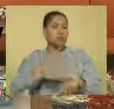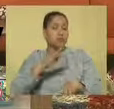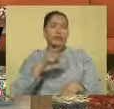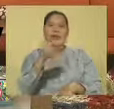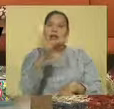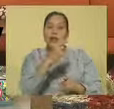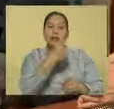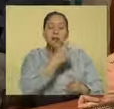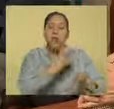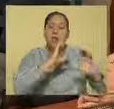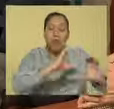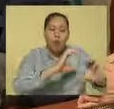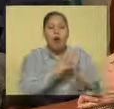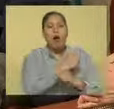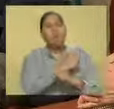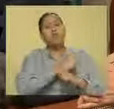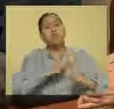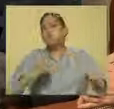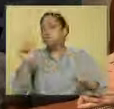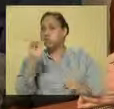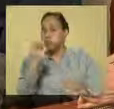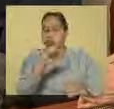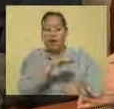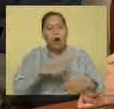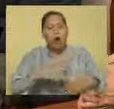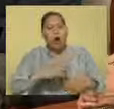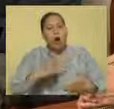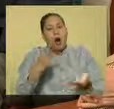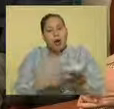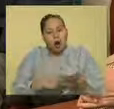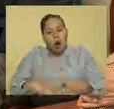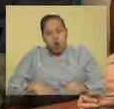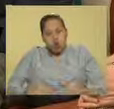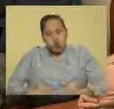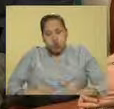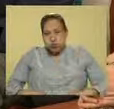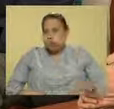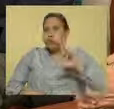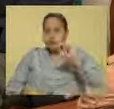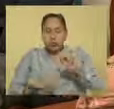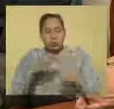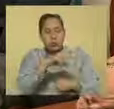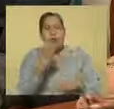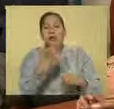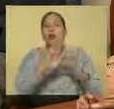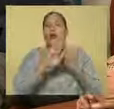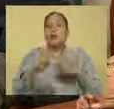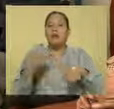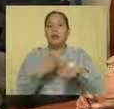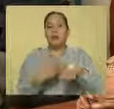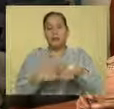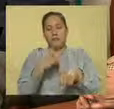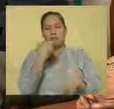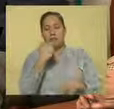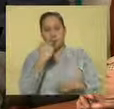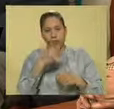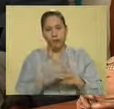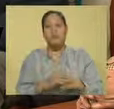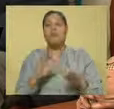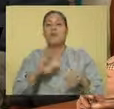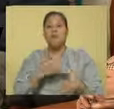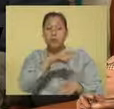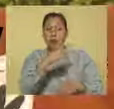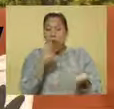el peso y la obesidad en los niños para que no caigamos en esta parte de diabetes. Porque además no solamente